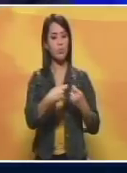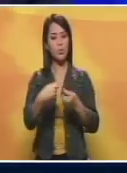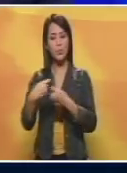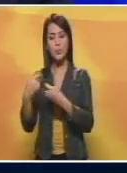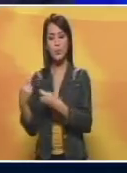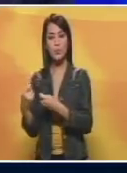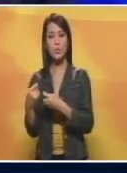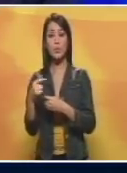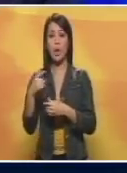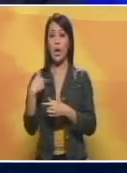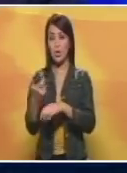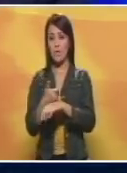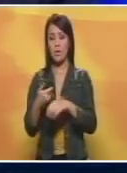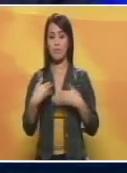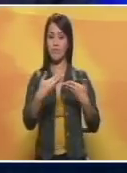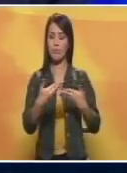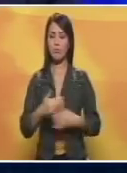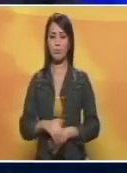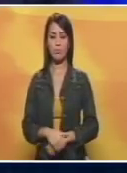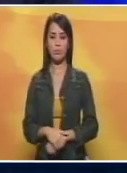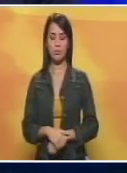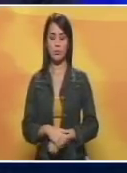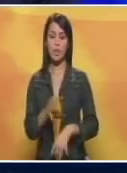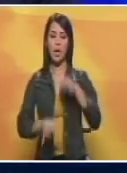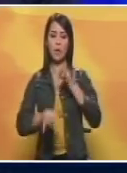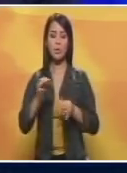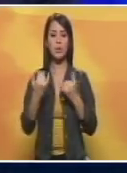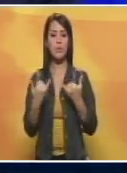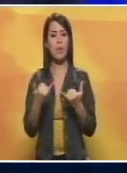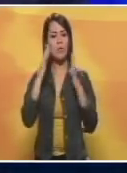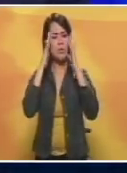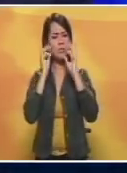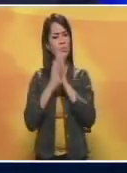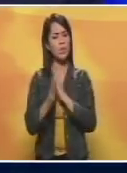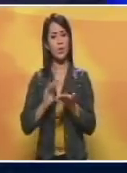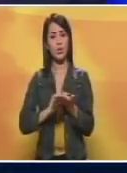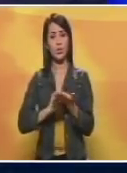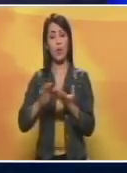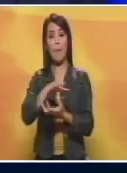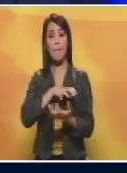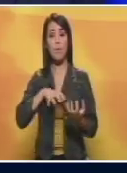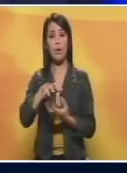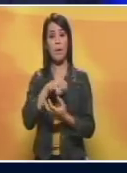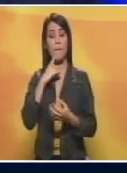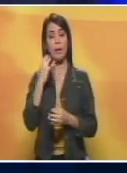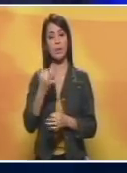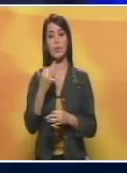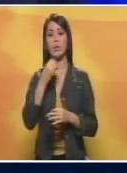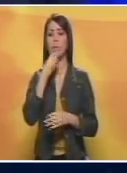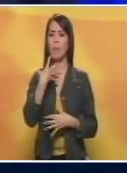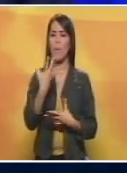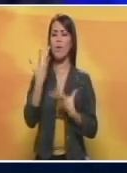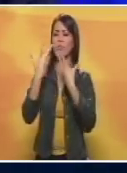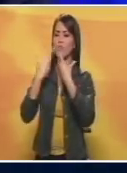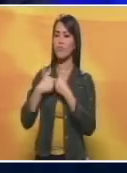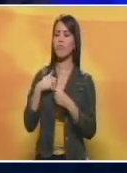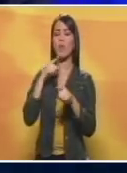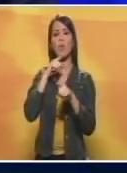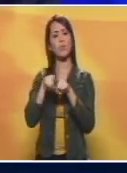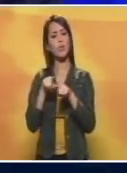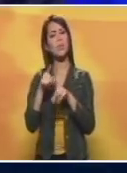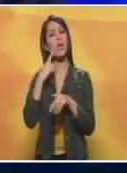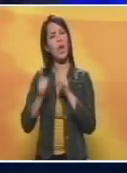que da al estado lugar te sostuvo que el ejecutivo está enfocado en solventar la crisis y recibe de forma positiva las críticas constructivas